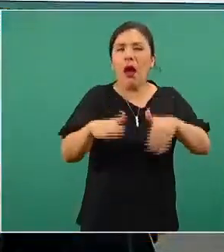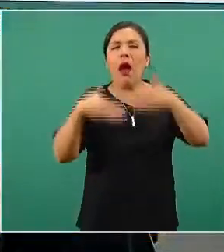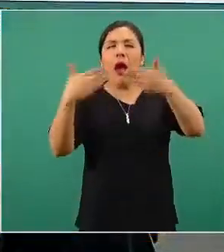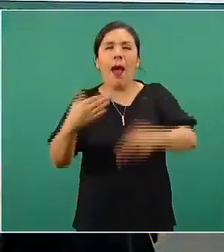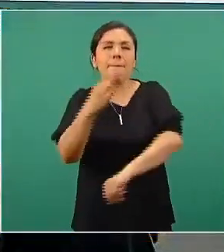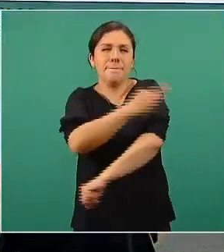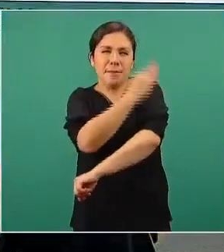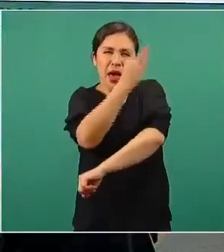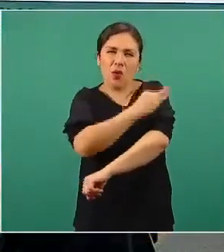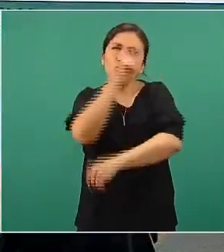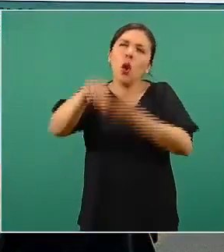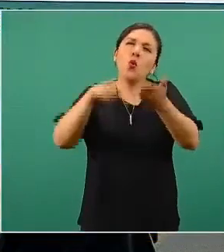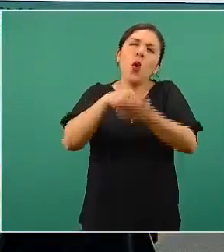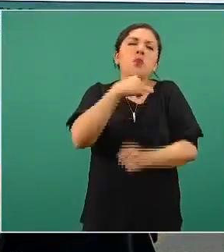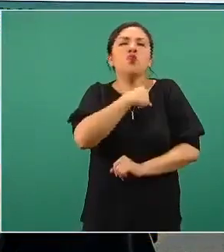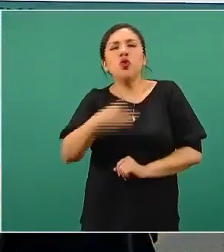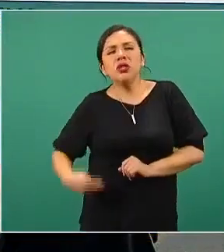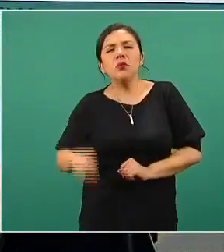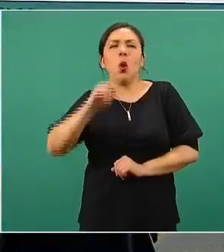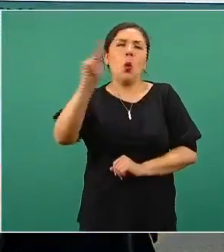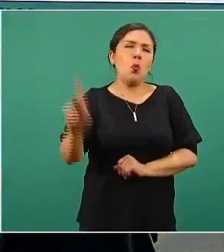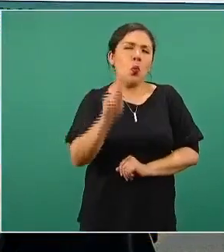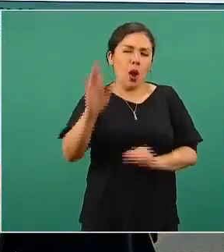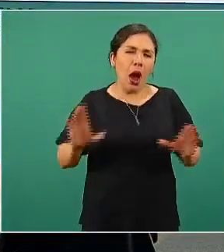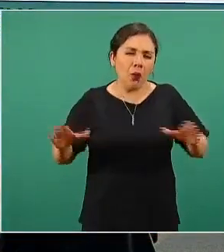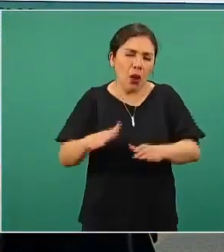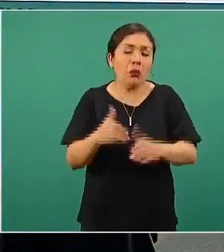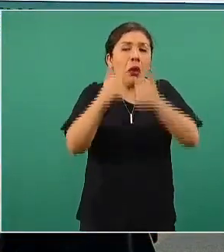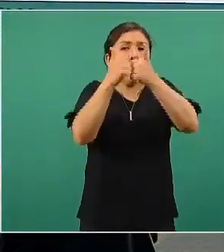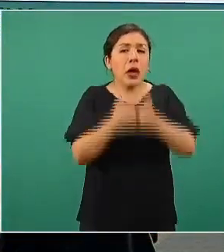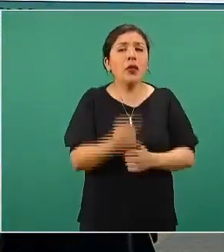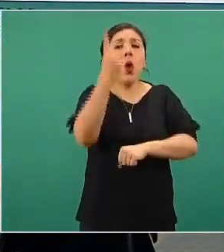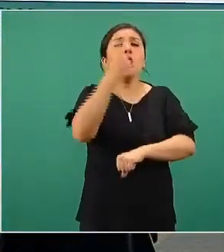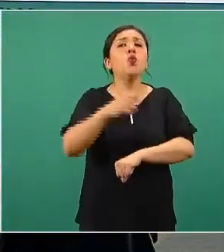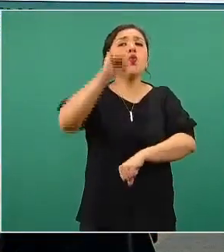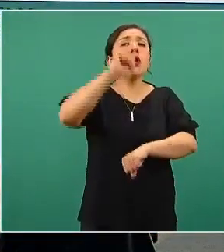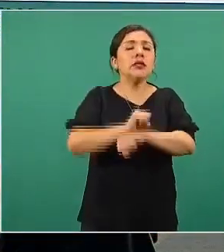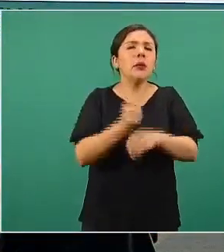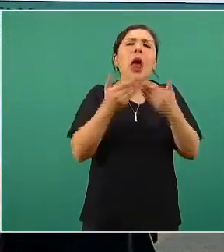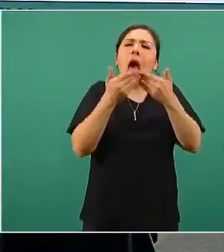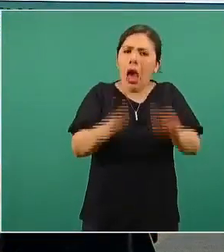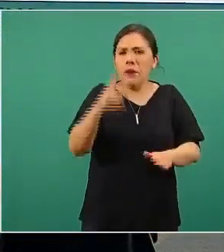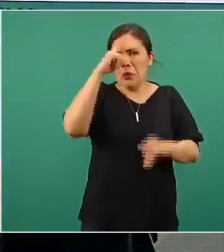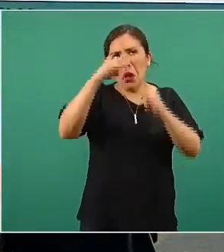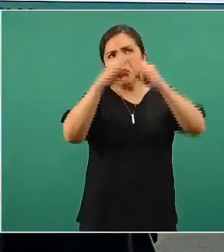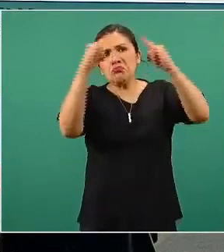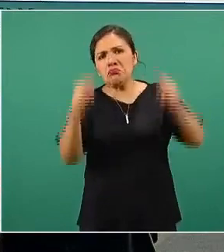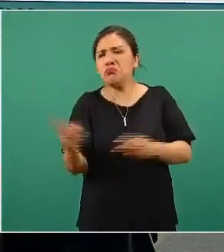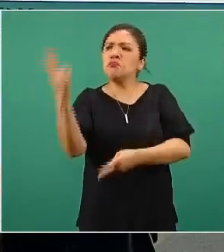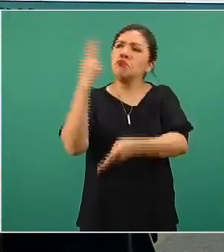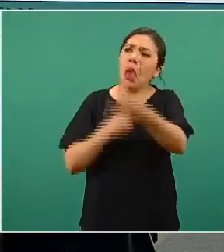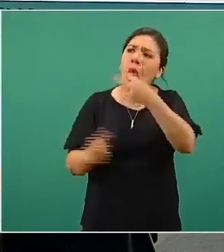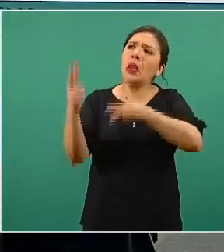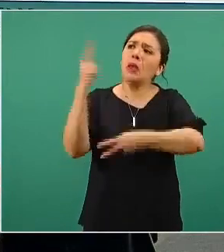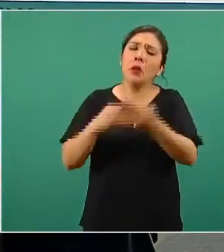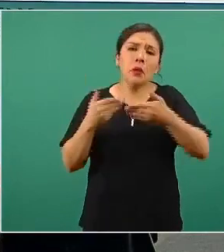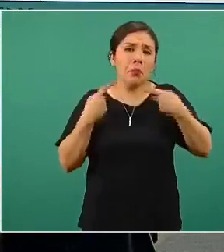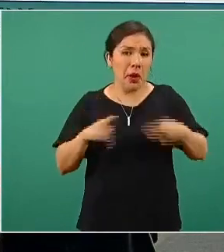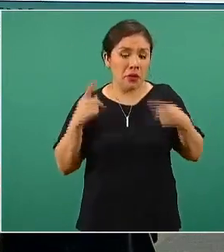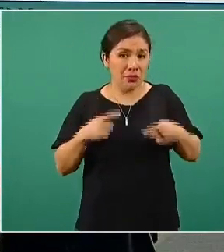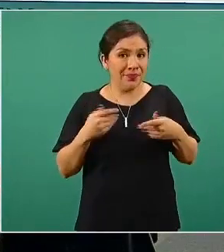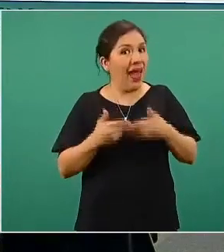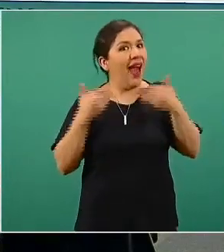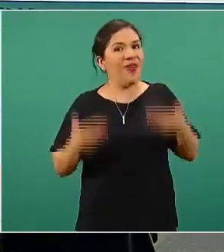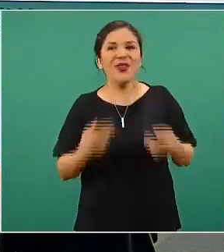a una comunidad o a un municipio y se mantenía toda la semana abierta el puesto de vacunación. Hoy ya no.